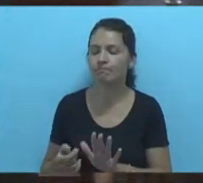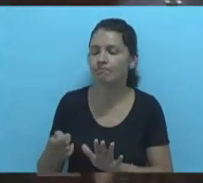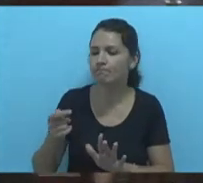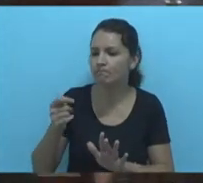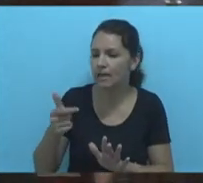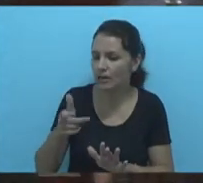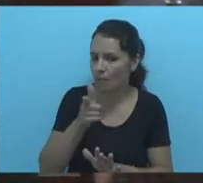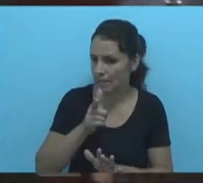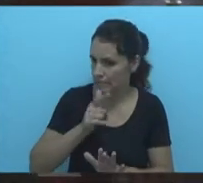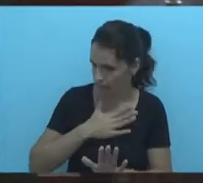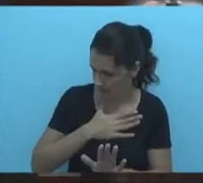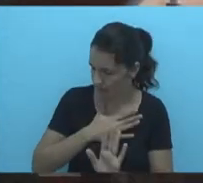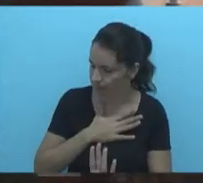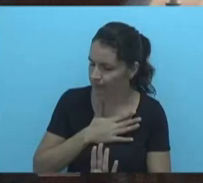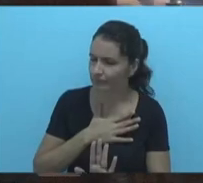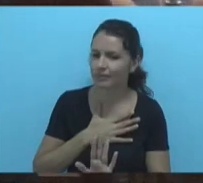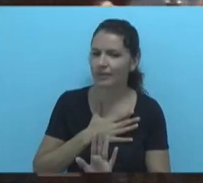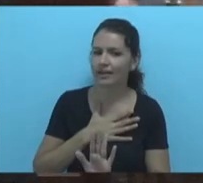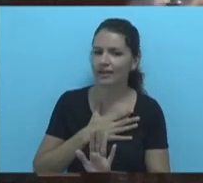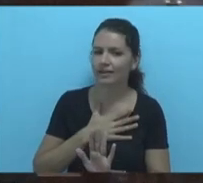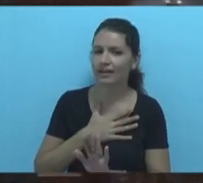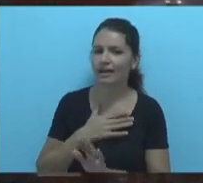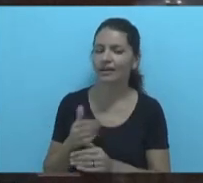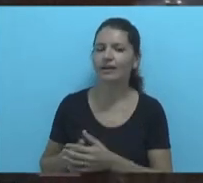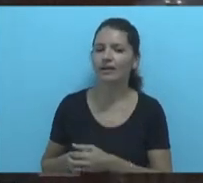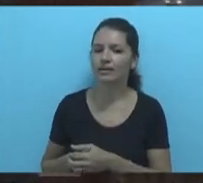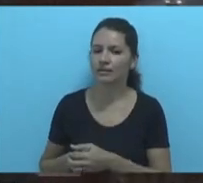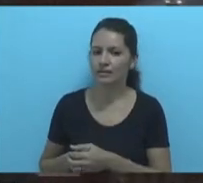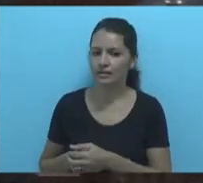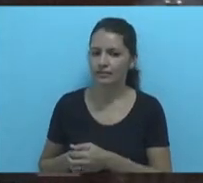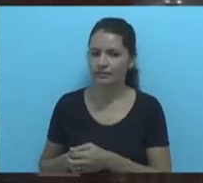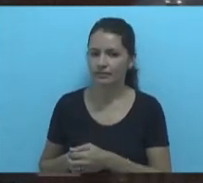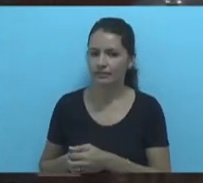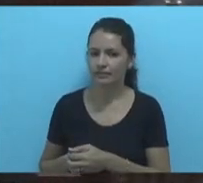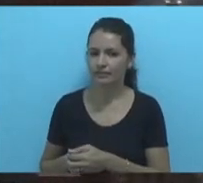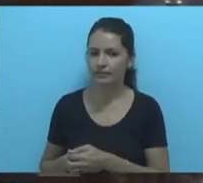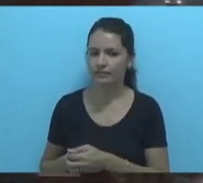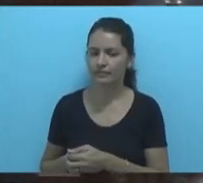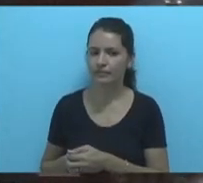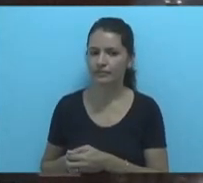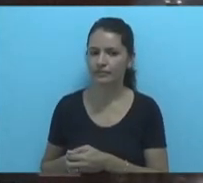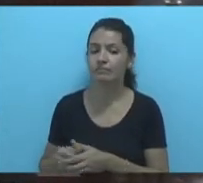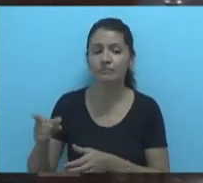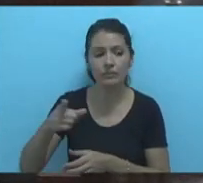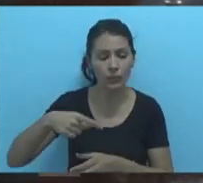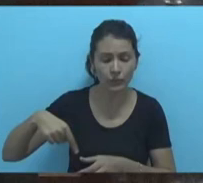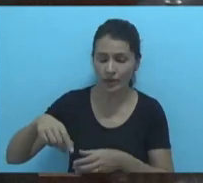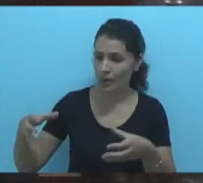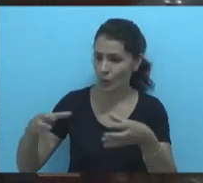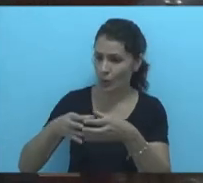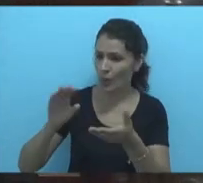fundamentalmente e independientemente de la sigla que utilicen para denominar el bloque parlamentario que utilizan, es que la mayoría de los diputados y